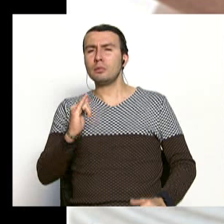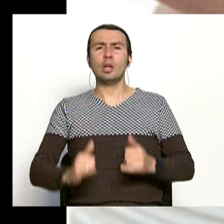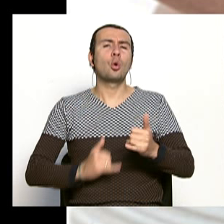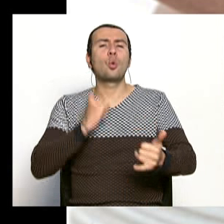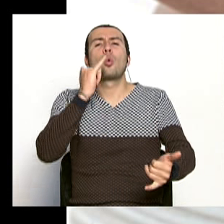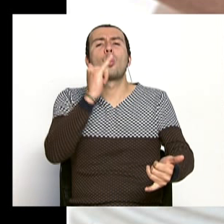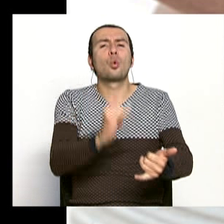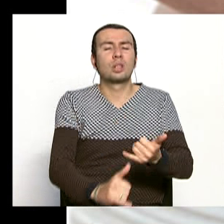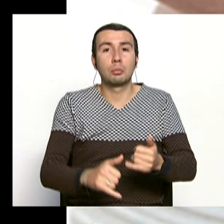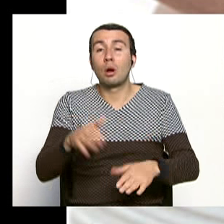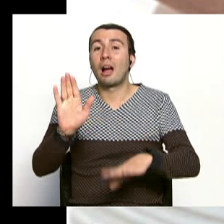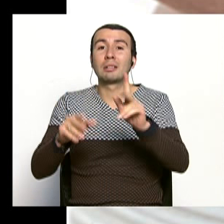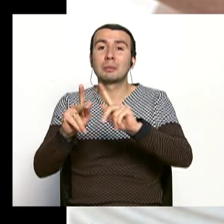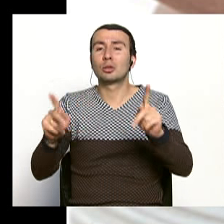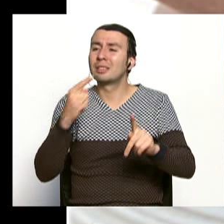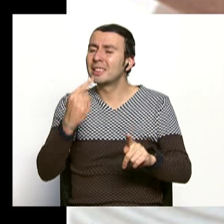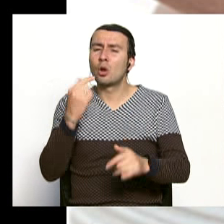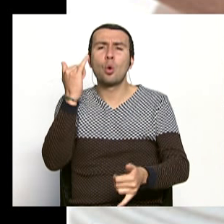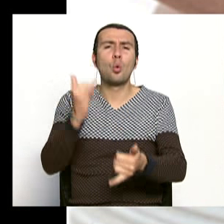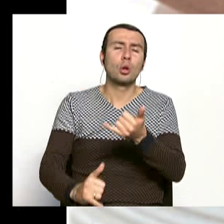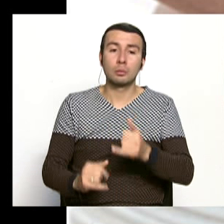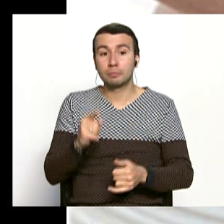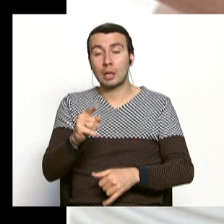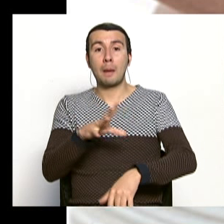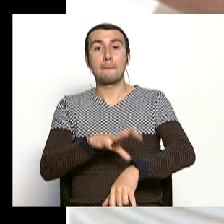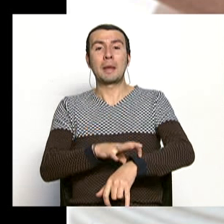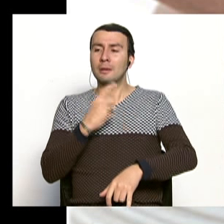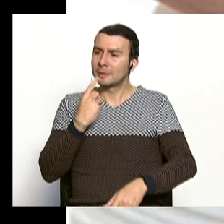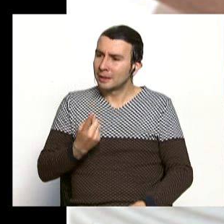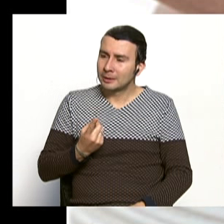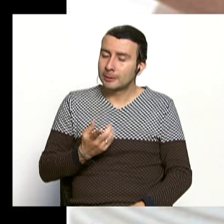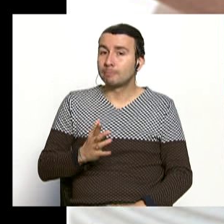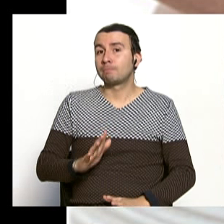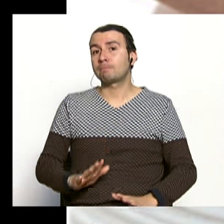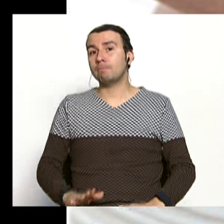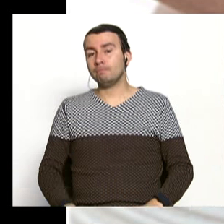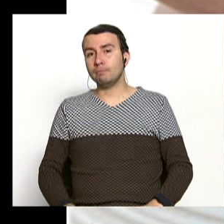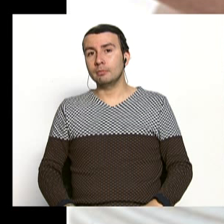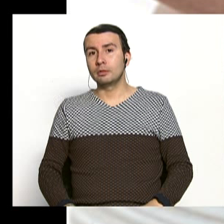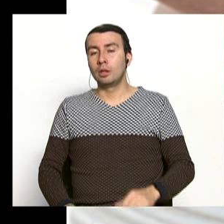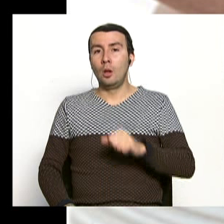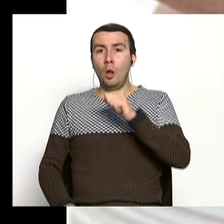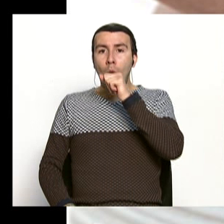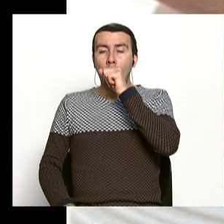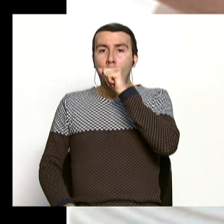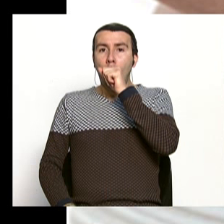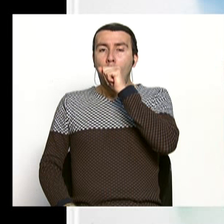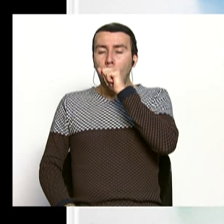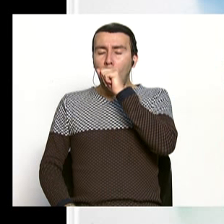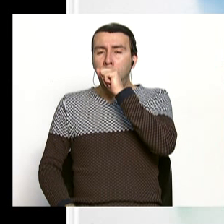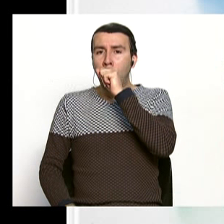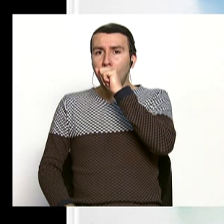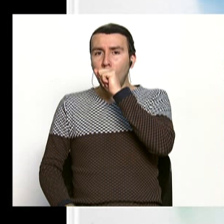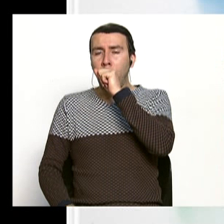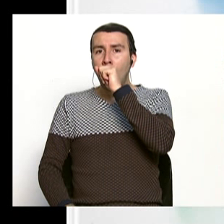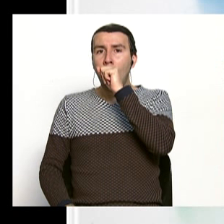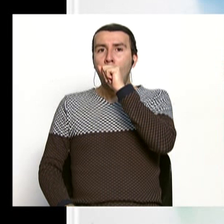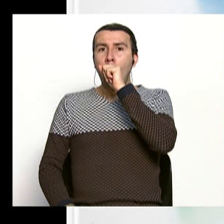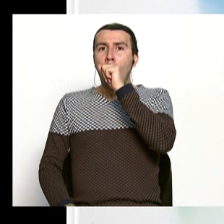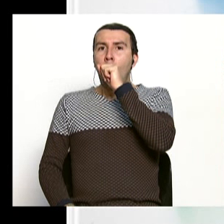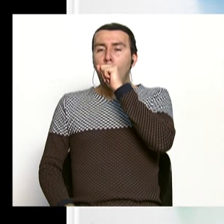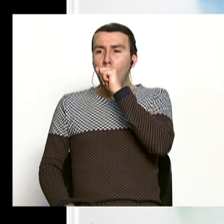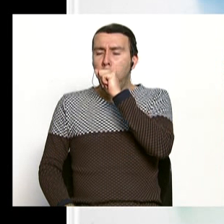paso que dan las pacientes es que su médico le dice señora eh probablemente usted se está inventando su